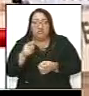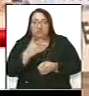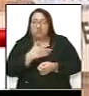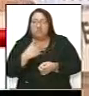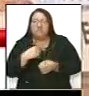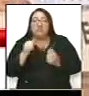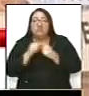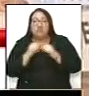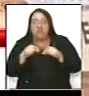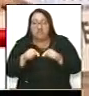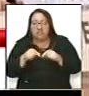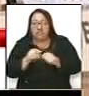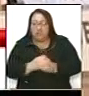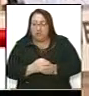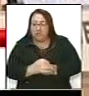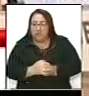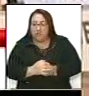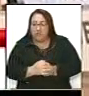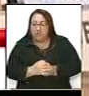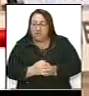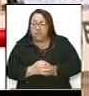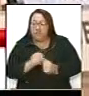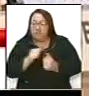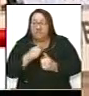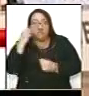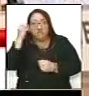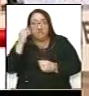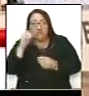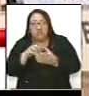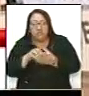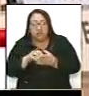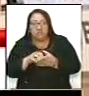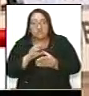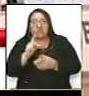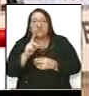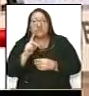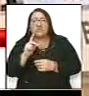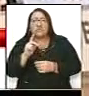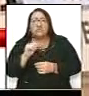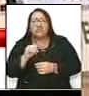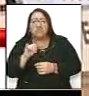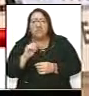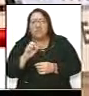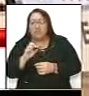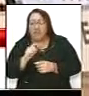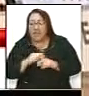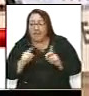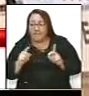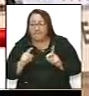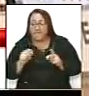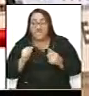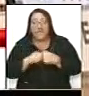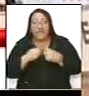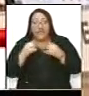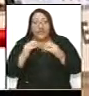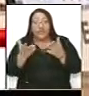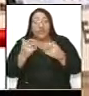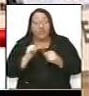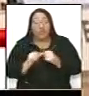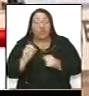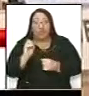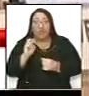presidenta, respecto a la opinión del MEP. Sin embargo, mediante informe número